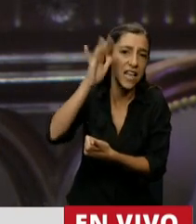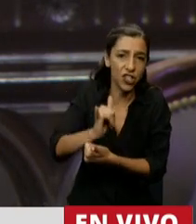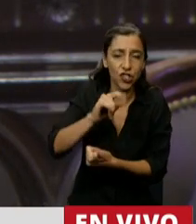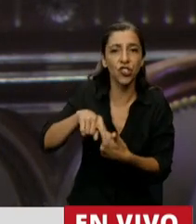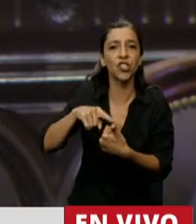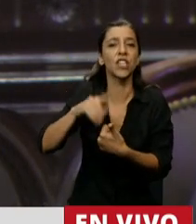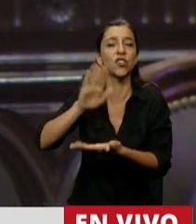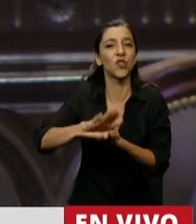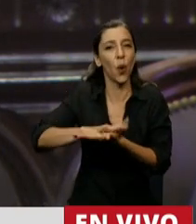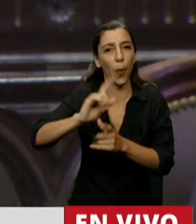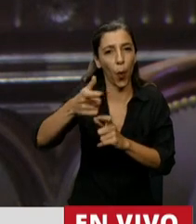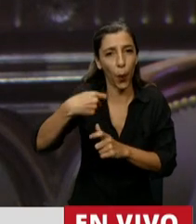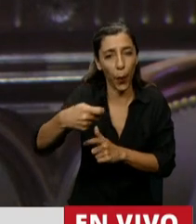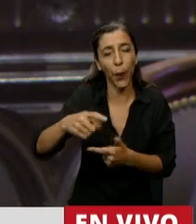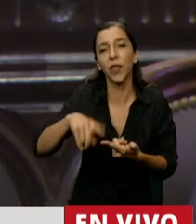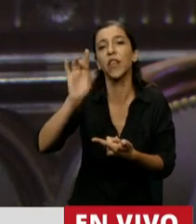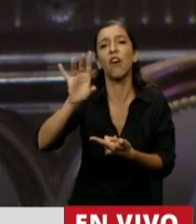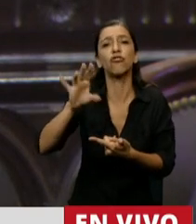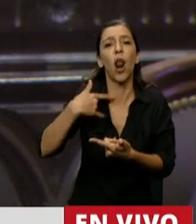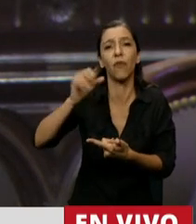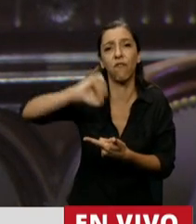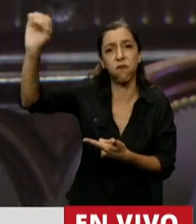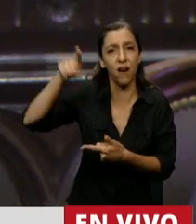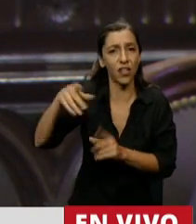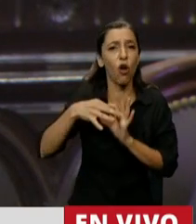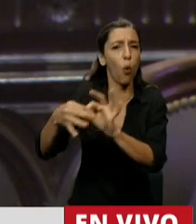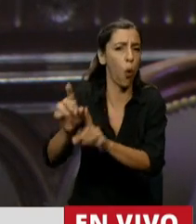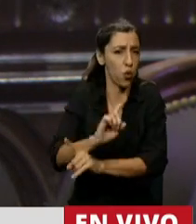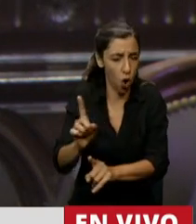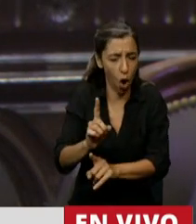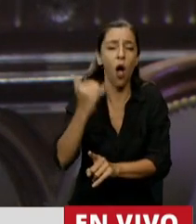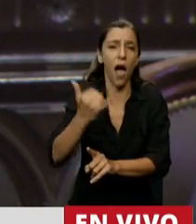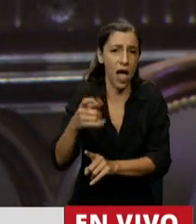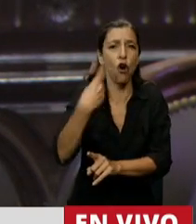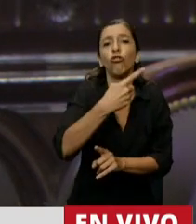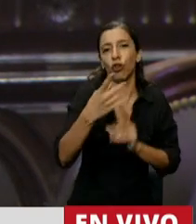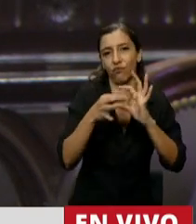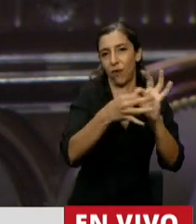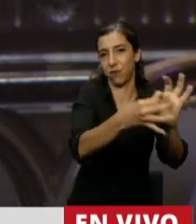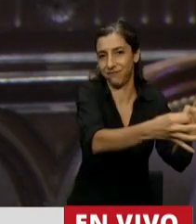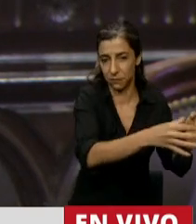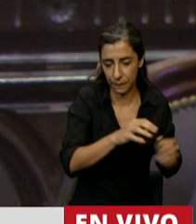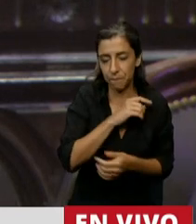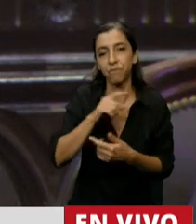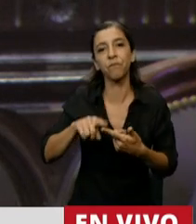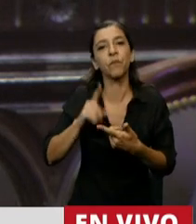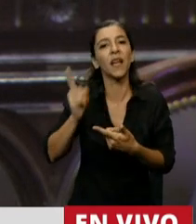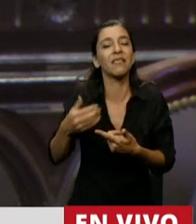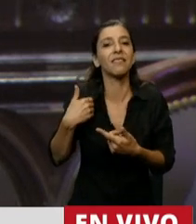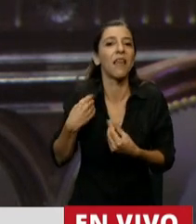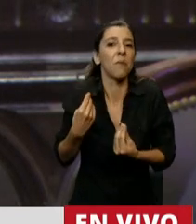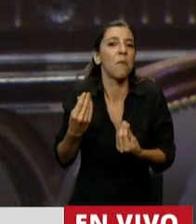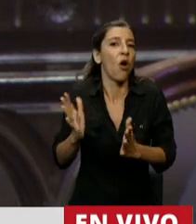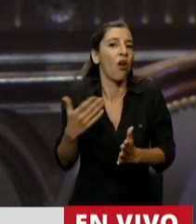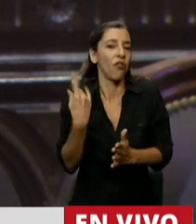que la movilidad no implica ajuste por inflación, no es el propósito, no es la finalidad de la fórmula, sino que lo que la fórmula